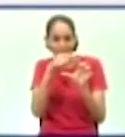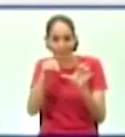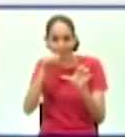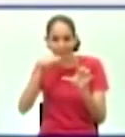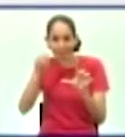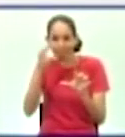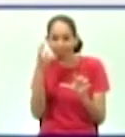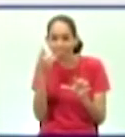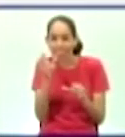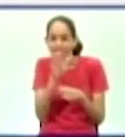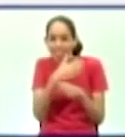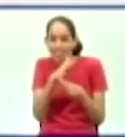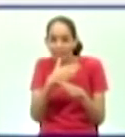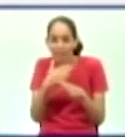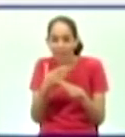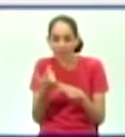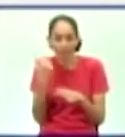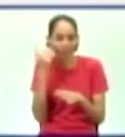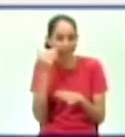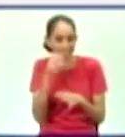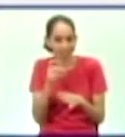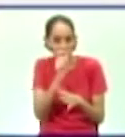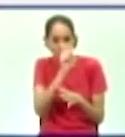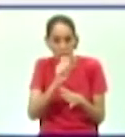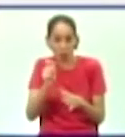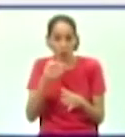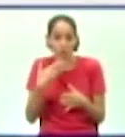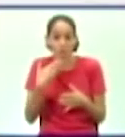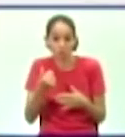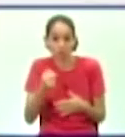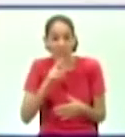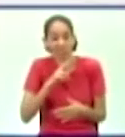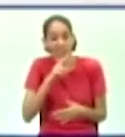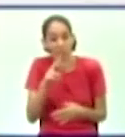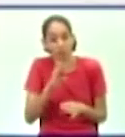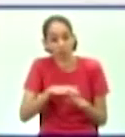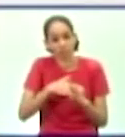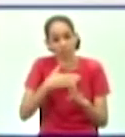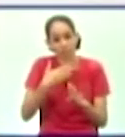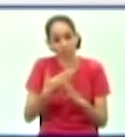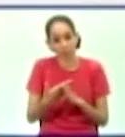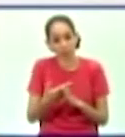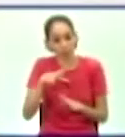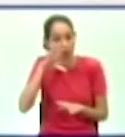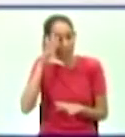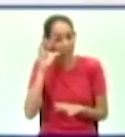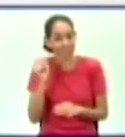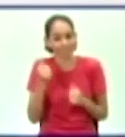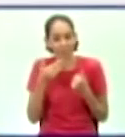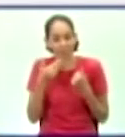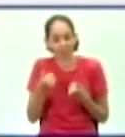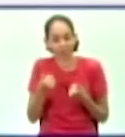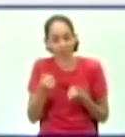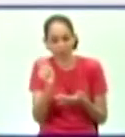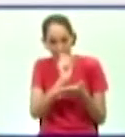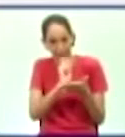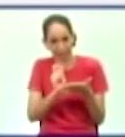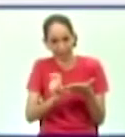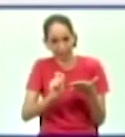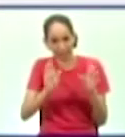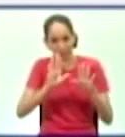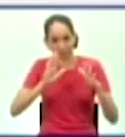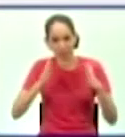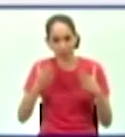datos que tenemos en el ejercicio después de la comprensión de ellos, para luego entonces poder escribir las